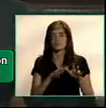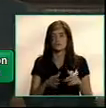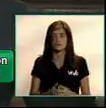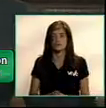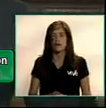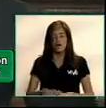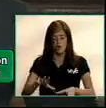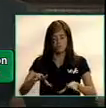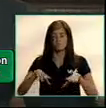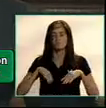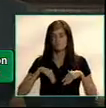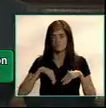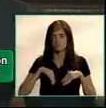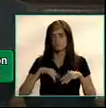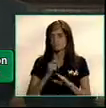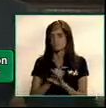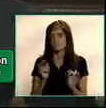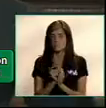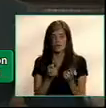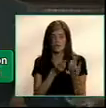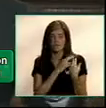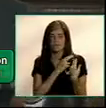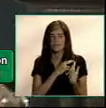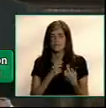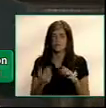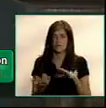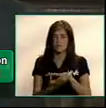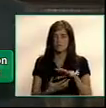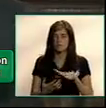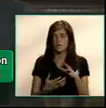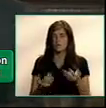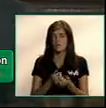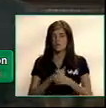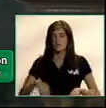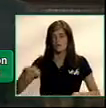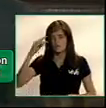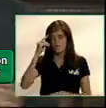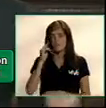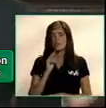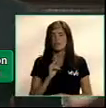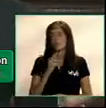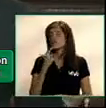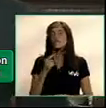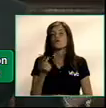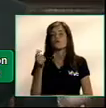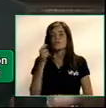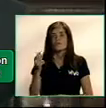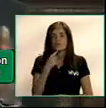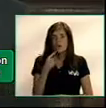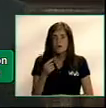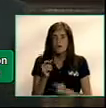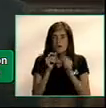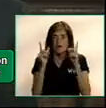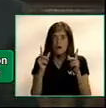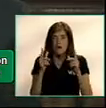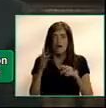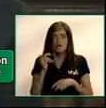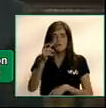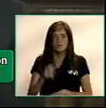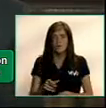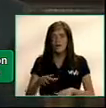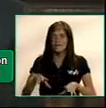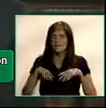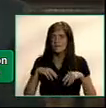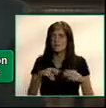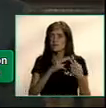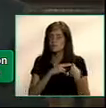Asumo plenamente la responsabilidad de este movimiento militar bolivariano, dijo. Y el pueblo dijo: no puede ser. Por fin apareció alguien que asumiera la